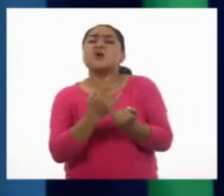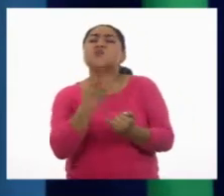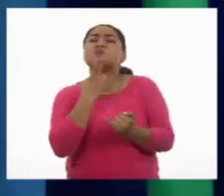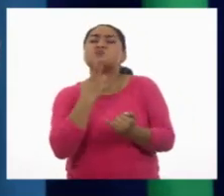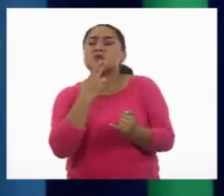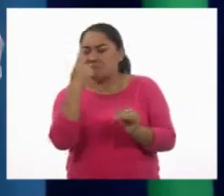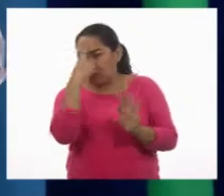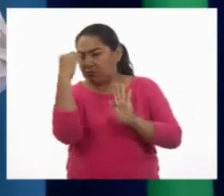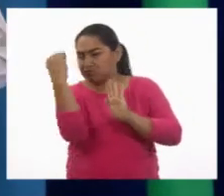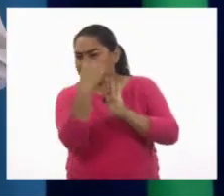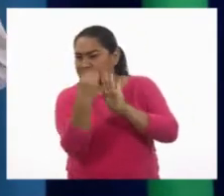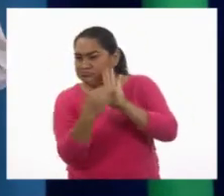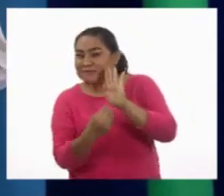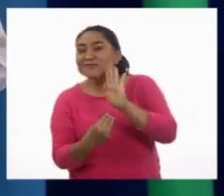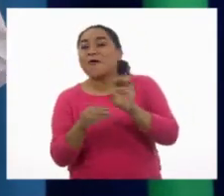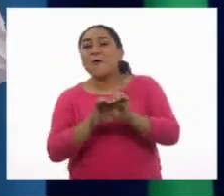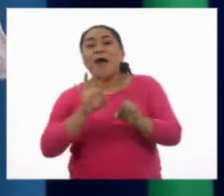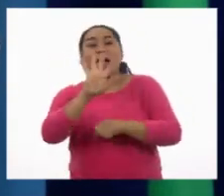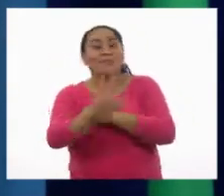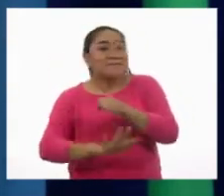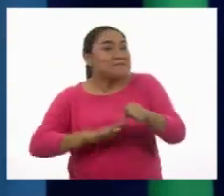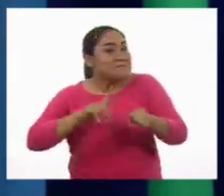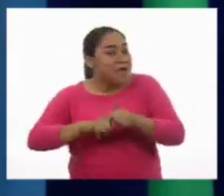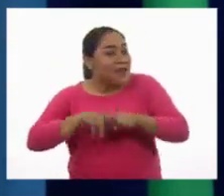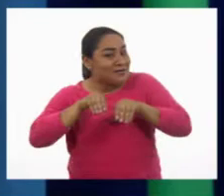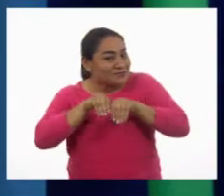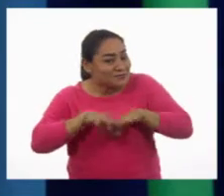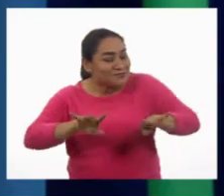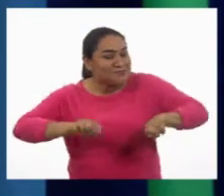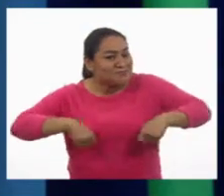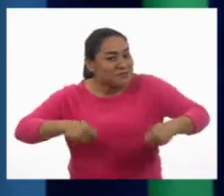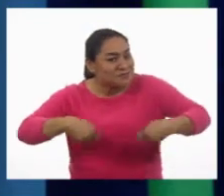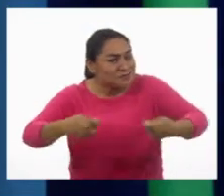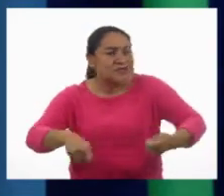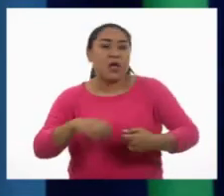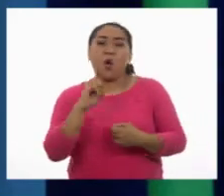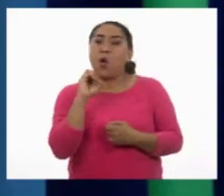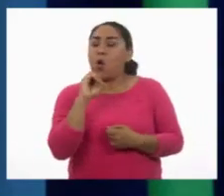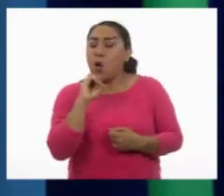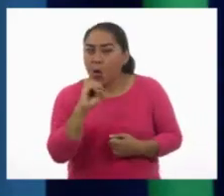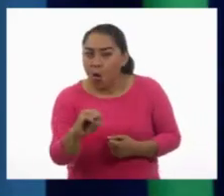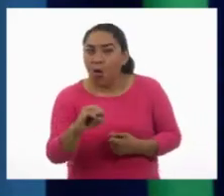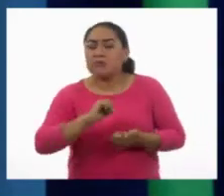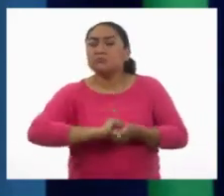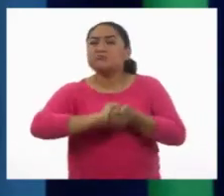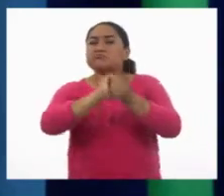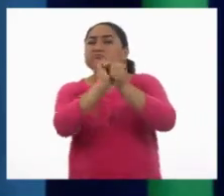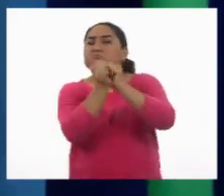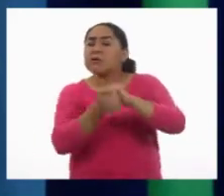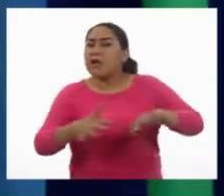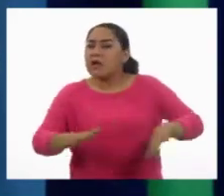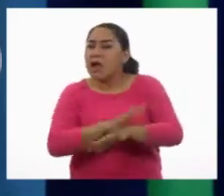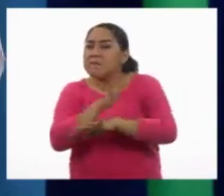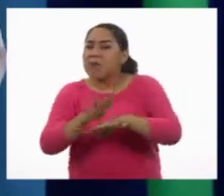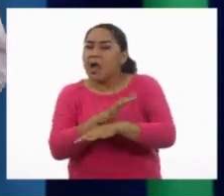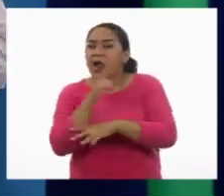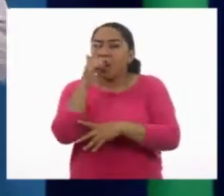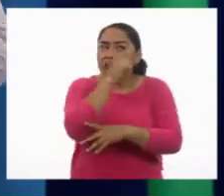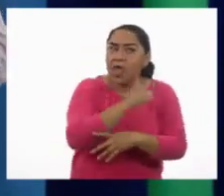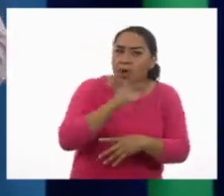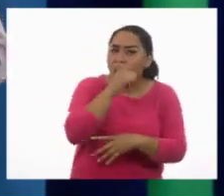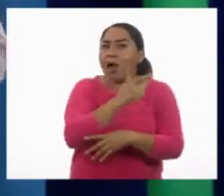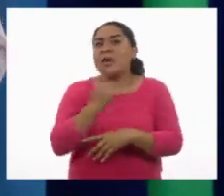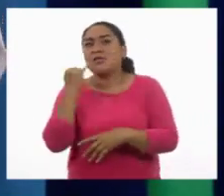descendencia de un animal, o en él puede representar la evolución de una lengua, un idioma.